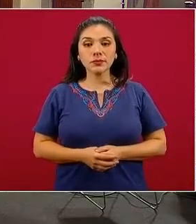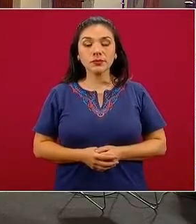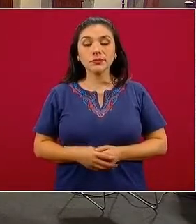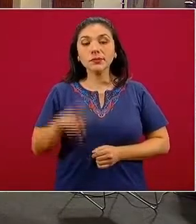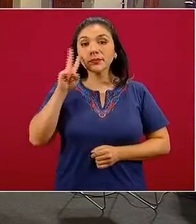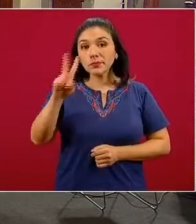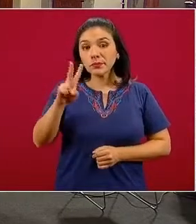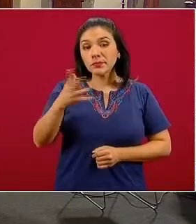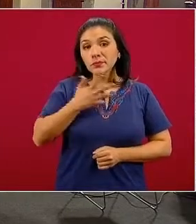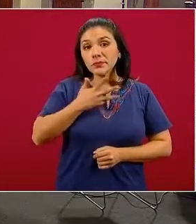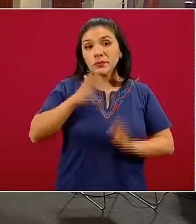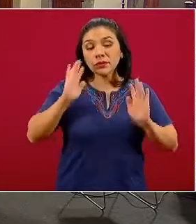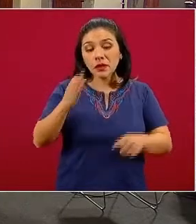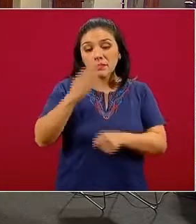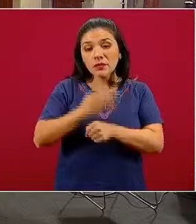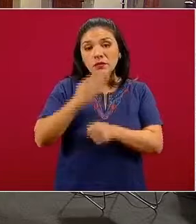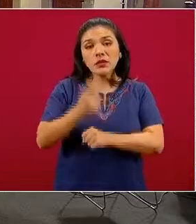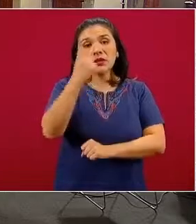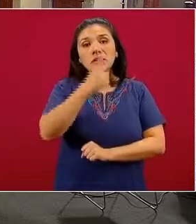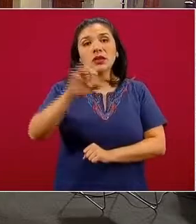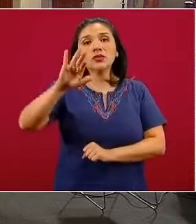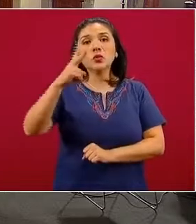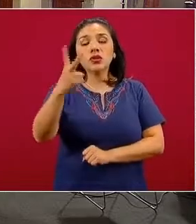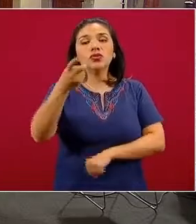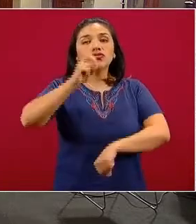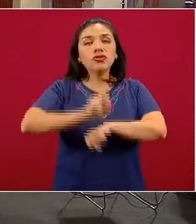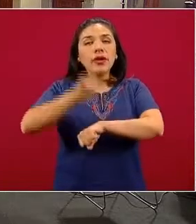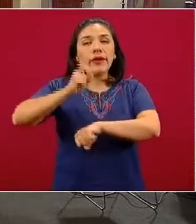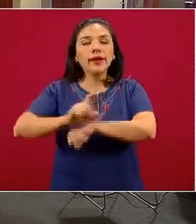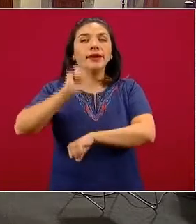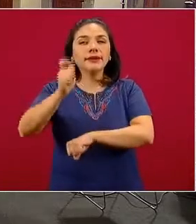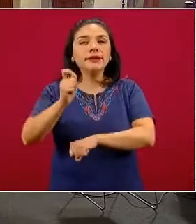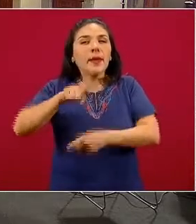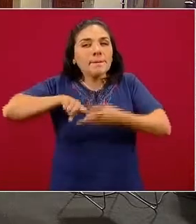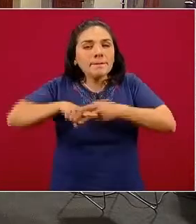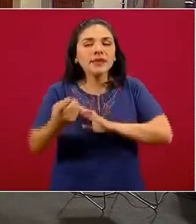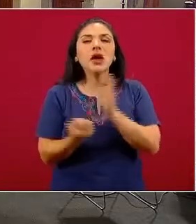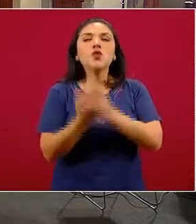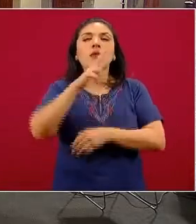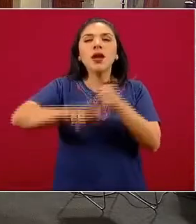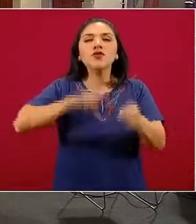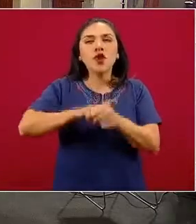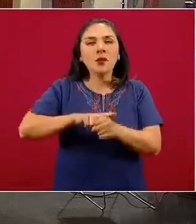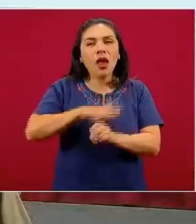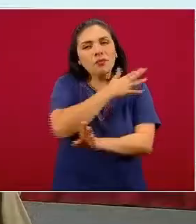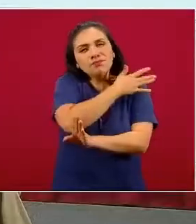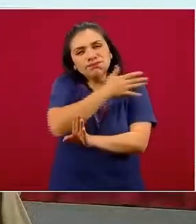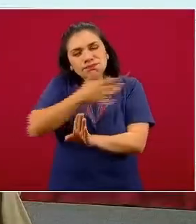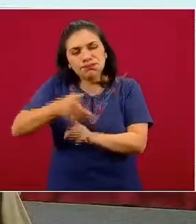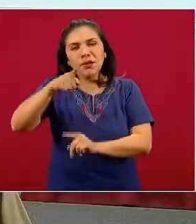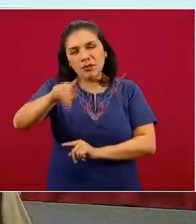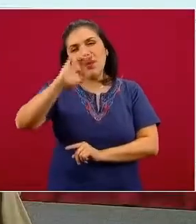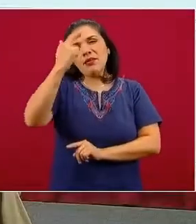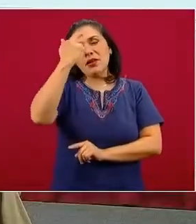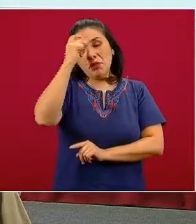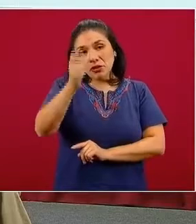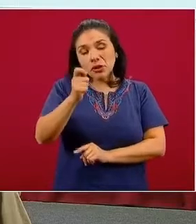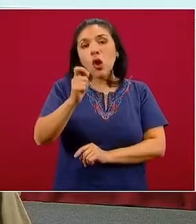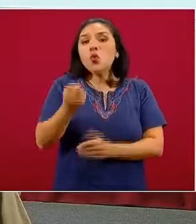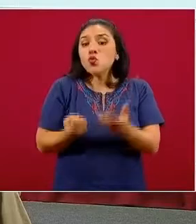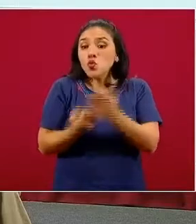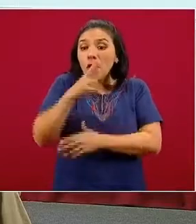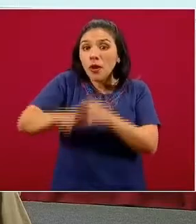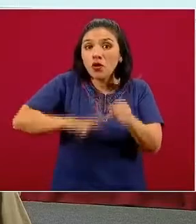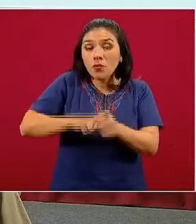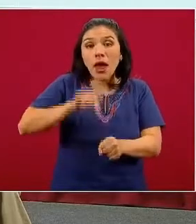Tenemos 152 días desde el que inició este proceso de la nueva normalidad. Recordar una y otra vez que nueva normalidad